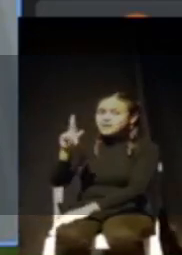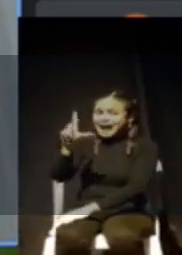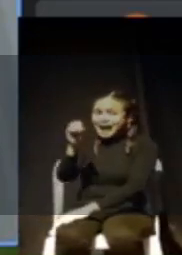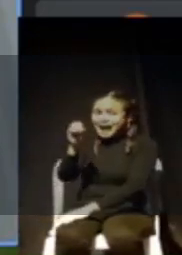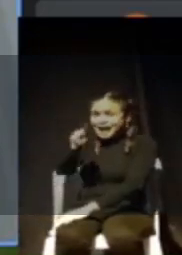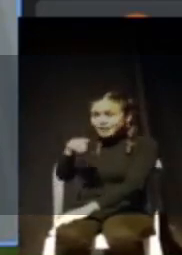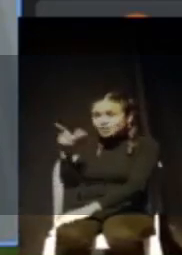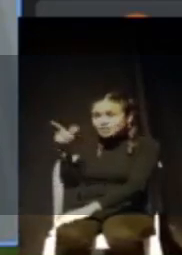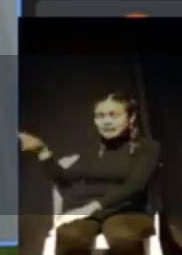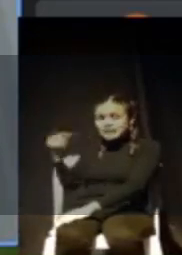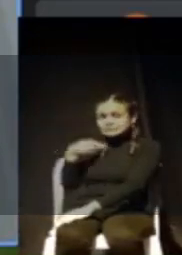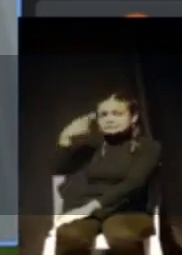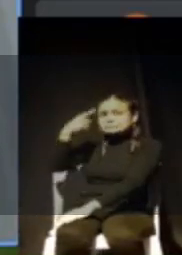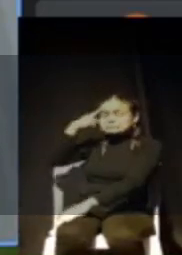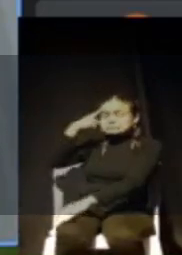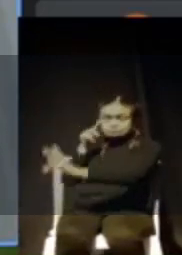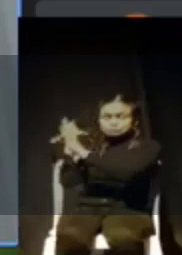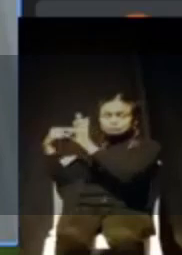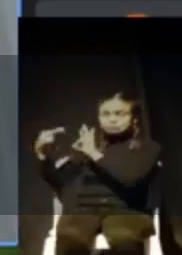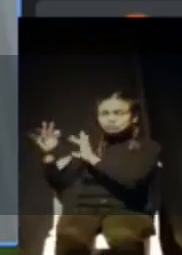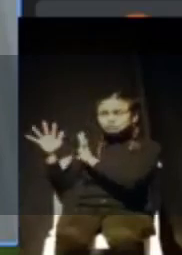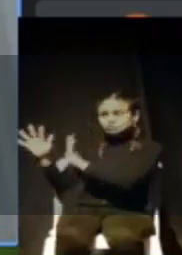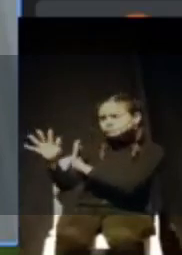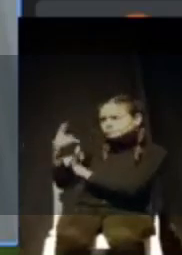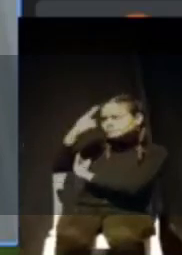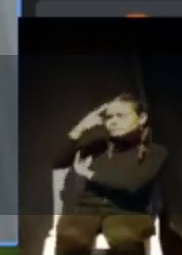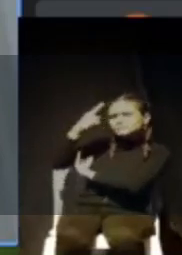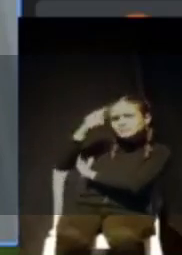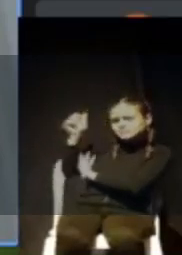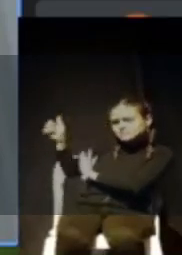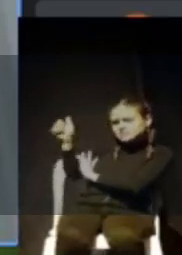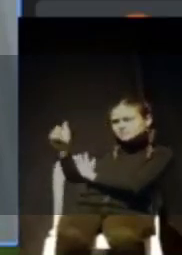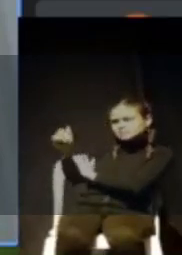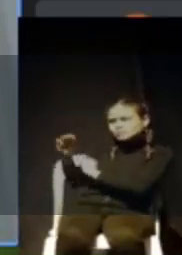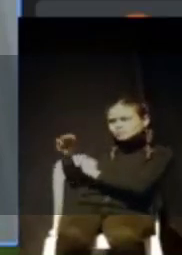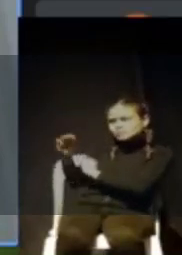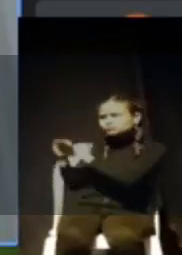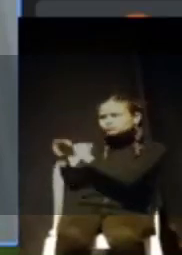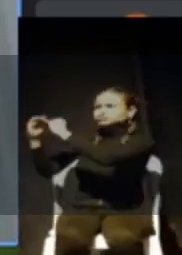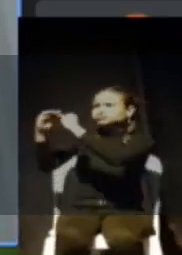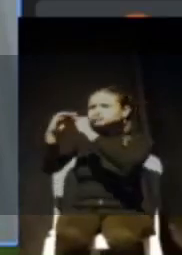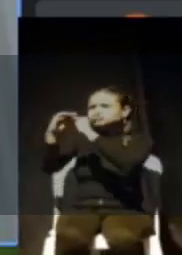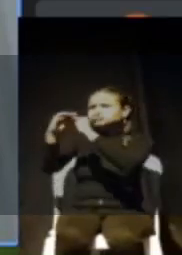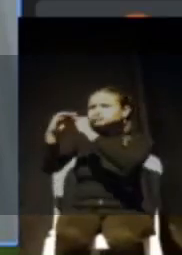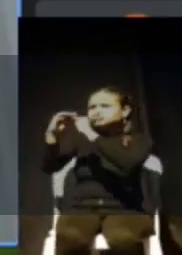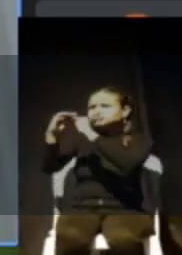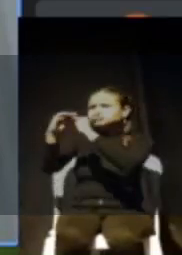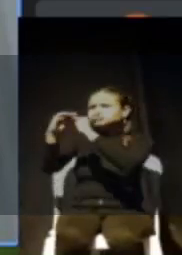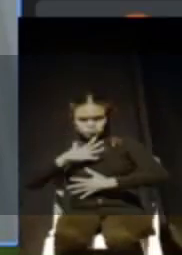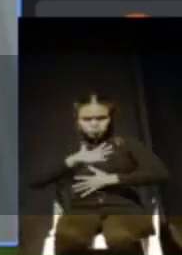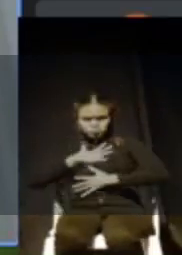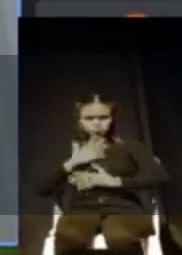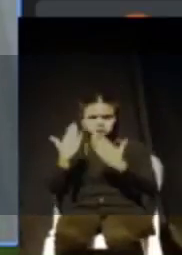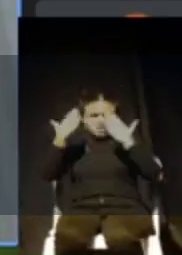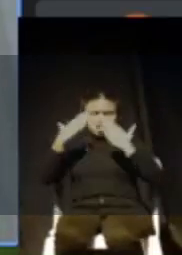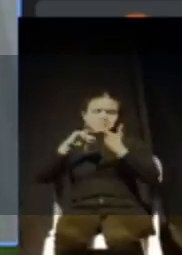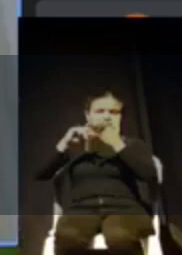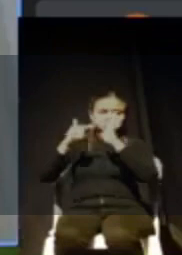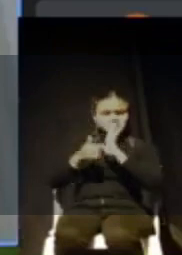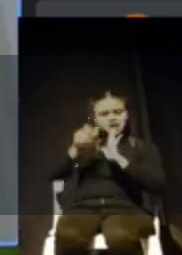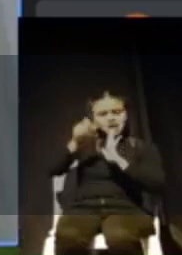hegemónicas, para preservar privilegios y concentrar los recursos vitales. En Colombia, pues,